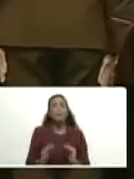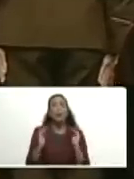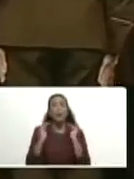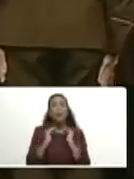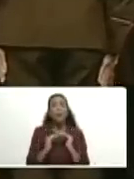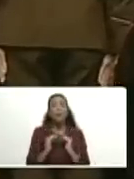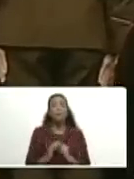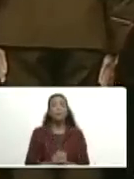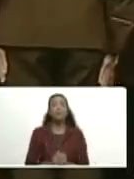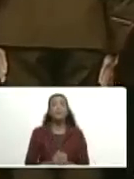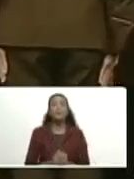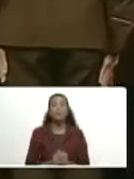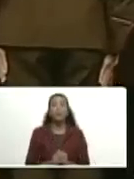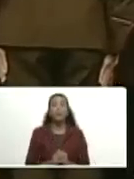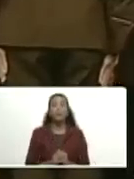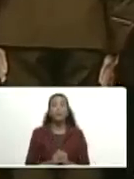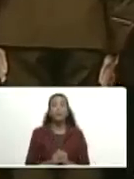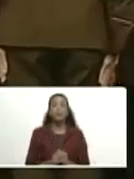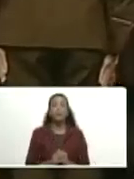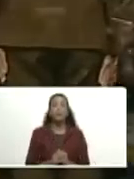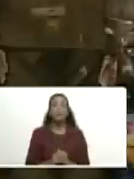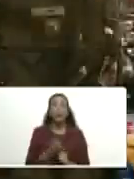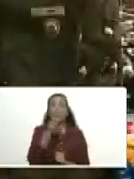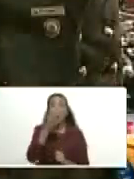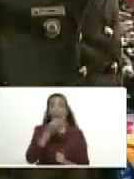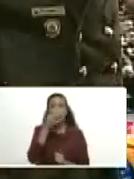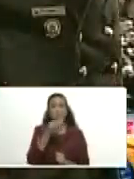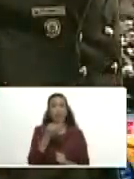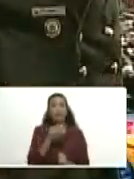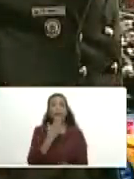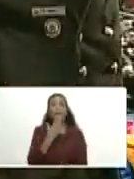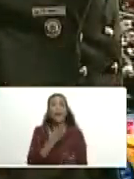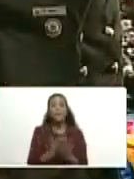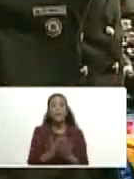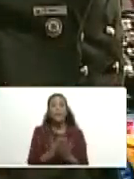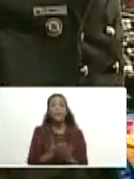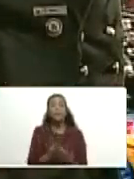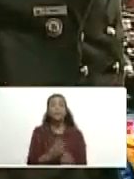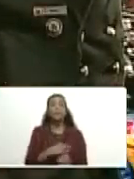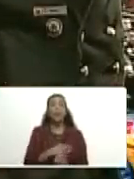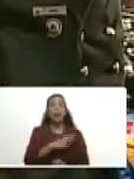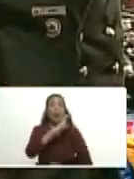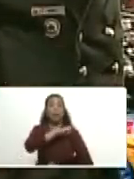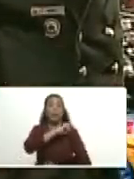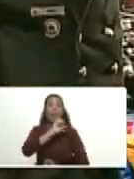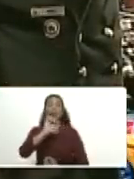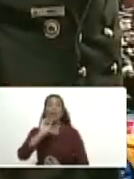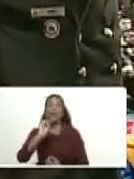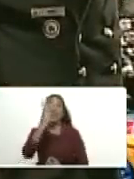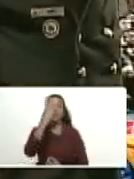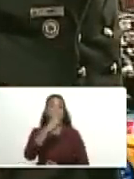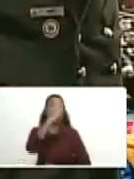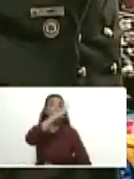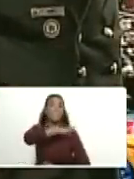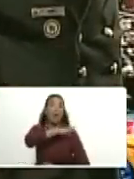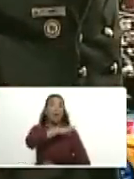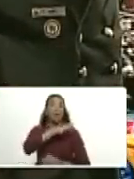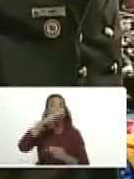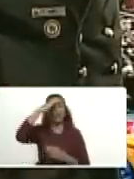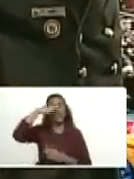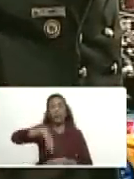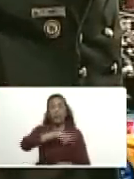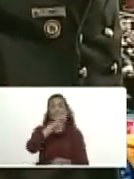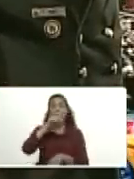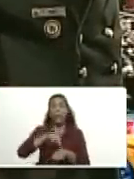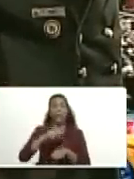vive! Buenas tardes, mi comandante en jefe. Permiso para recibir la jerarquía de sargento mayor tercera de la Fuerza Armada